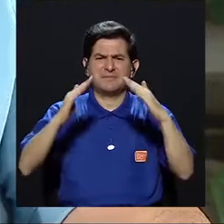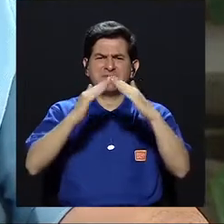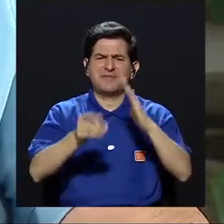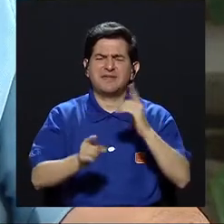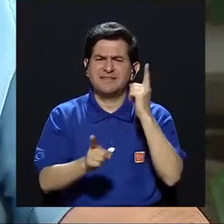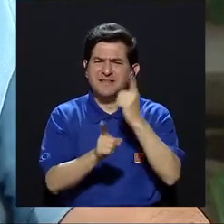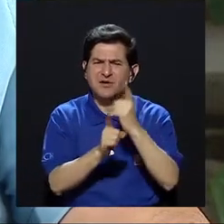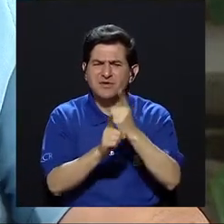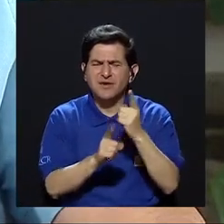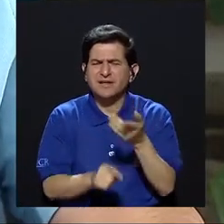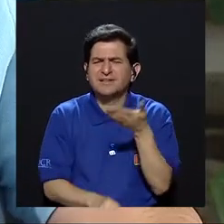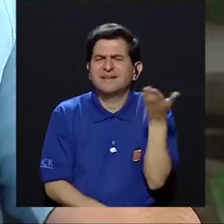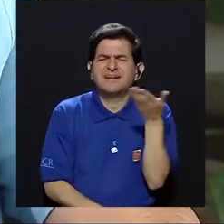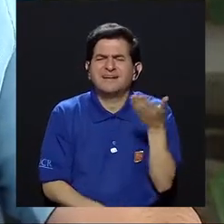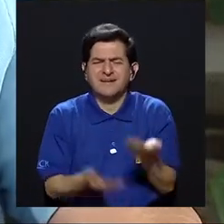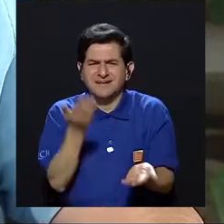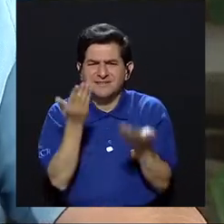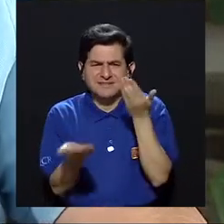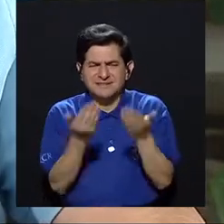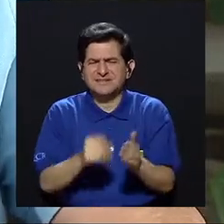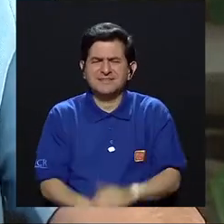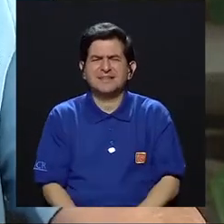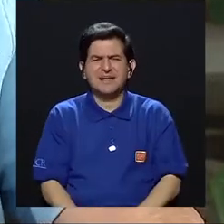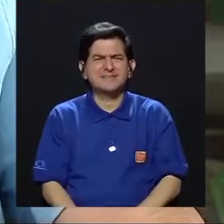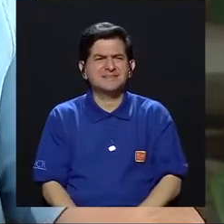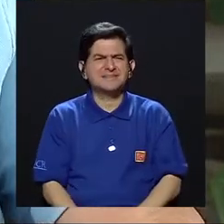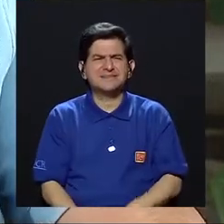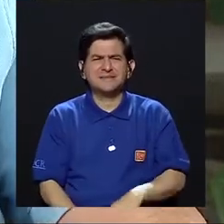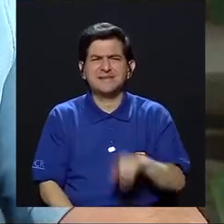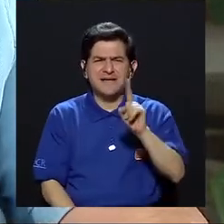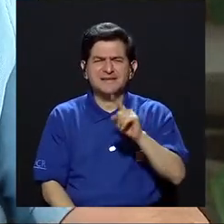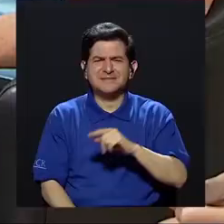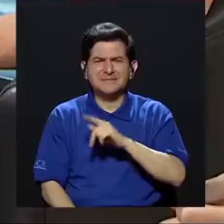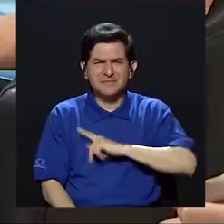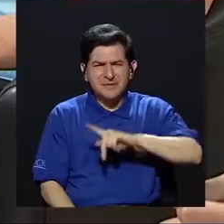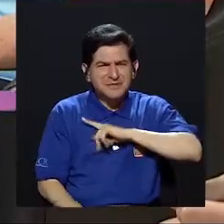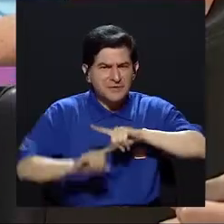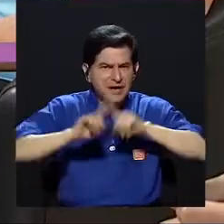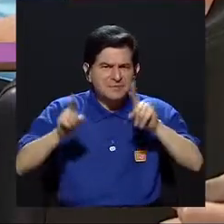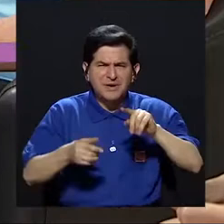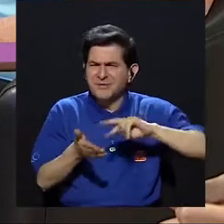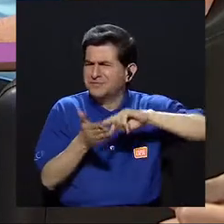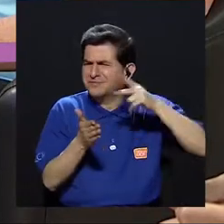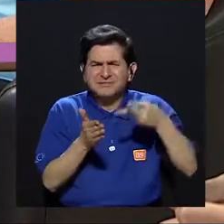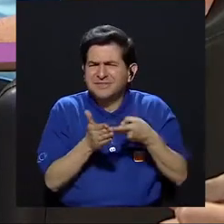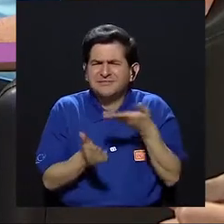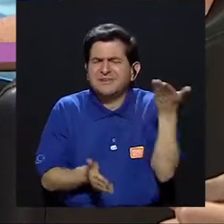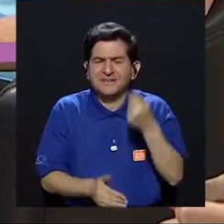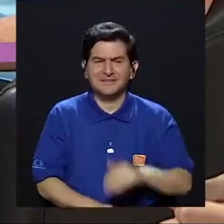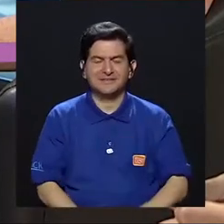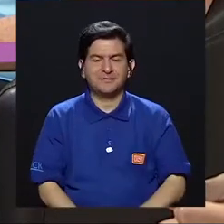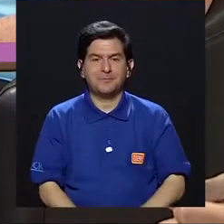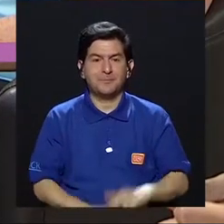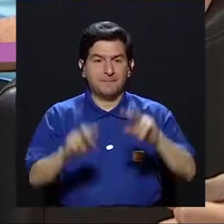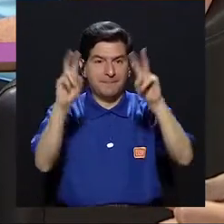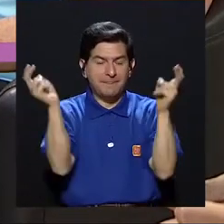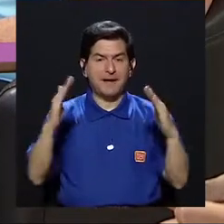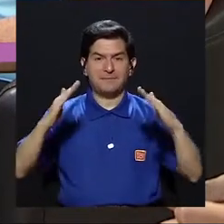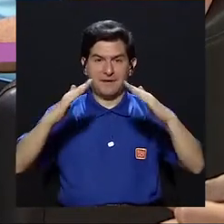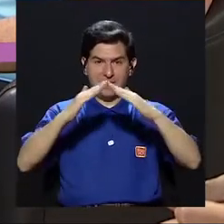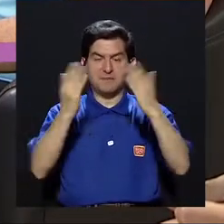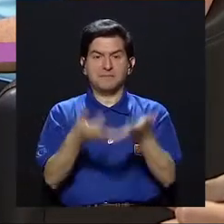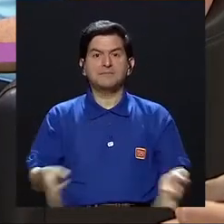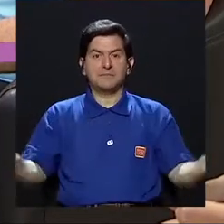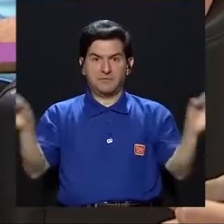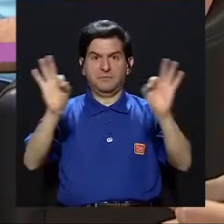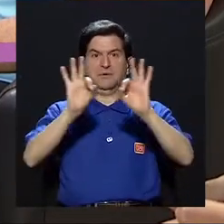vivienda adecuada, ¿verdad? Que eso podría ser muy subjetivo, pero ¿qué deberíamos entender? Sí, el tema de vivienda es